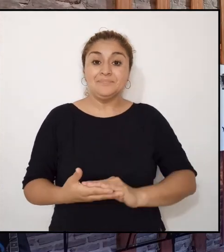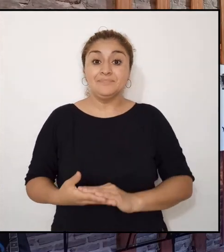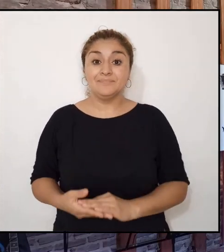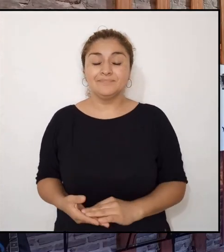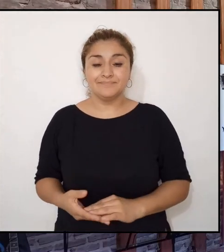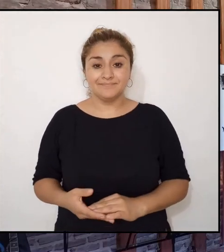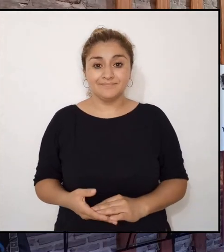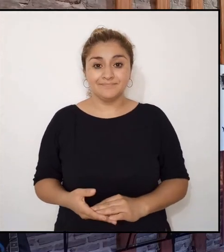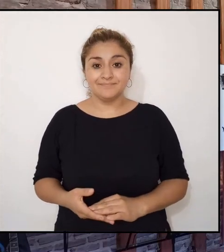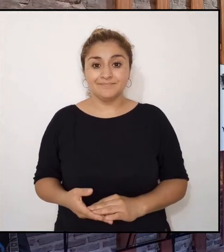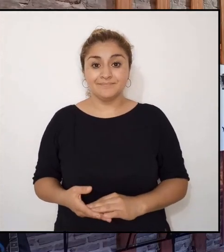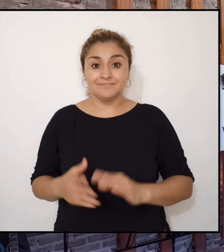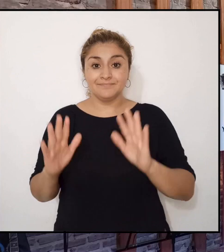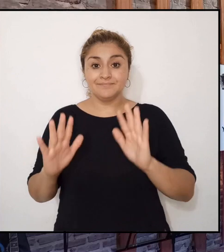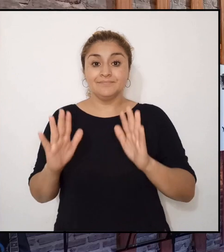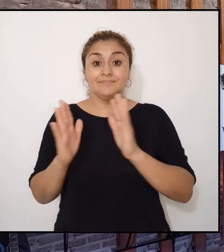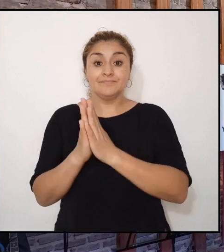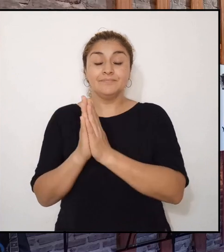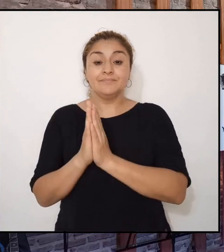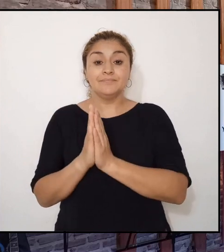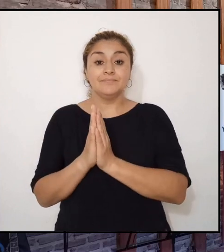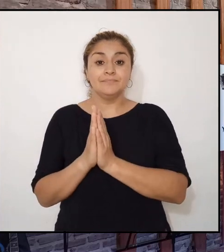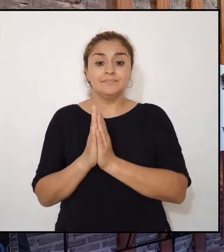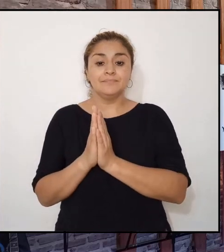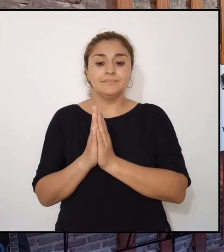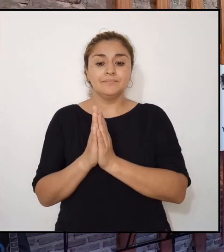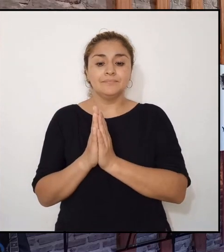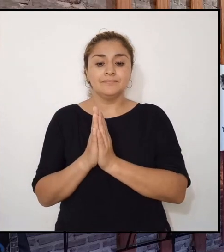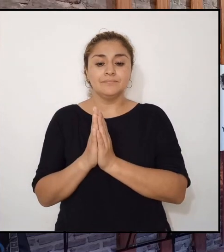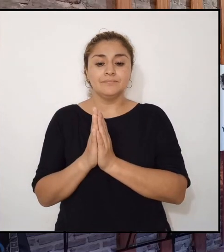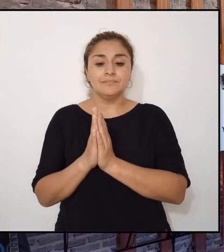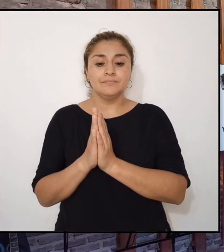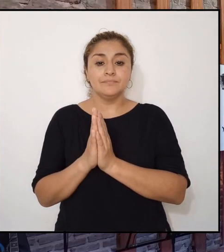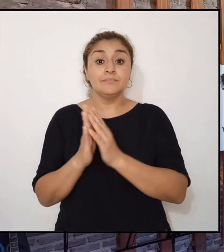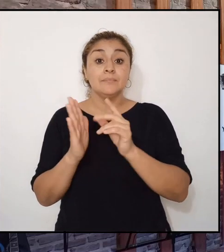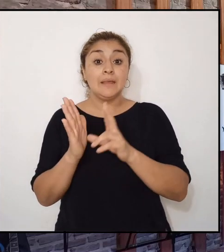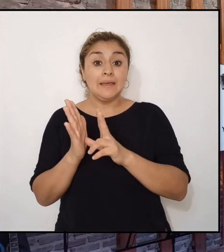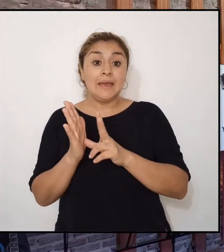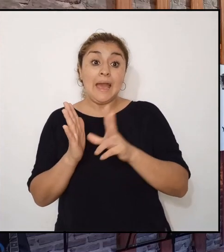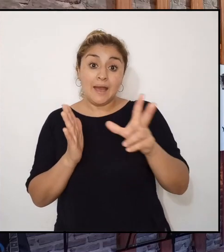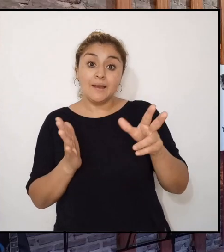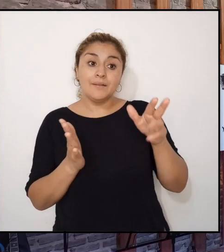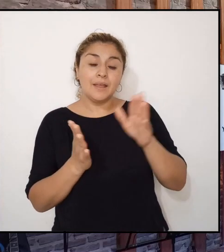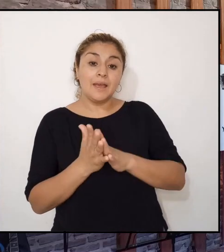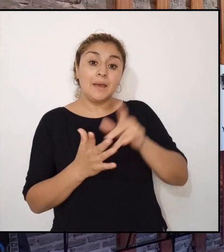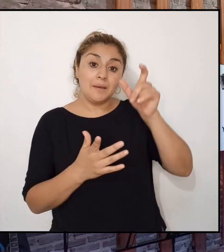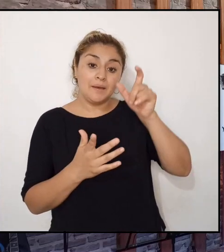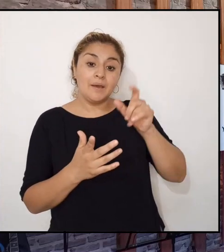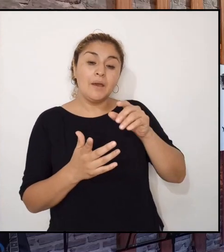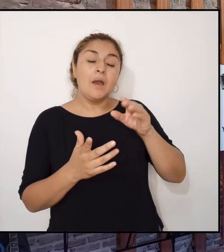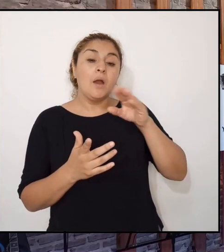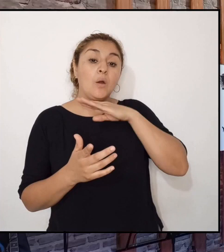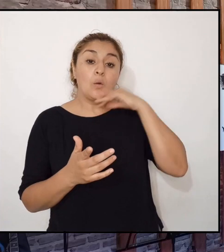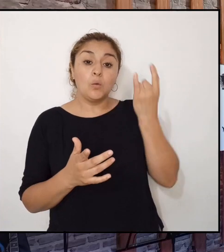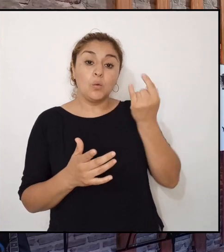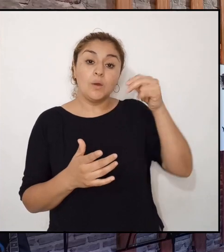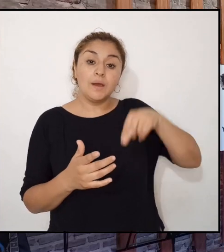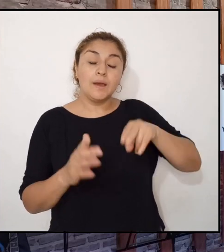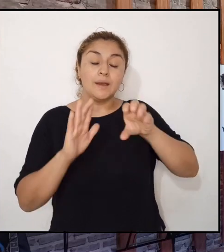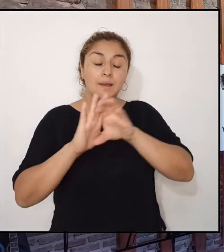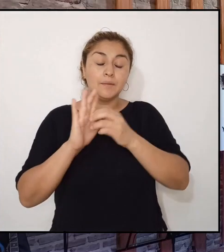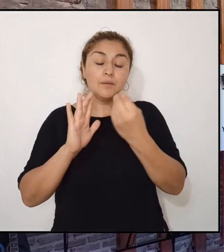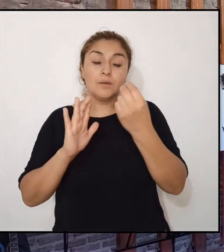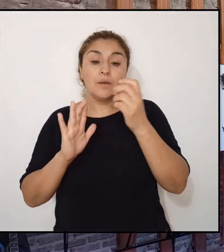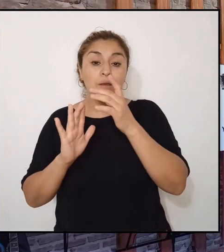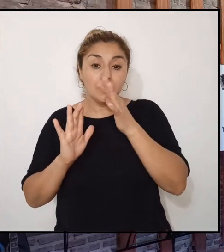Lo mencioné al principio, y dice, Felipe dijo al Señor, Juan 14, 8, muéstranos al Padre y nos